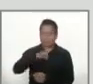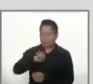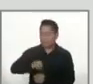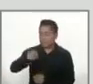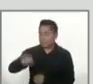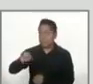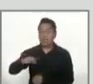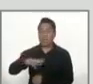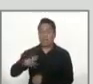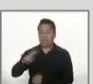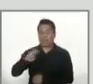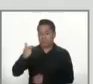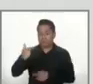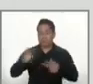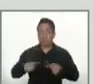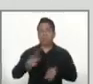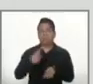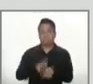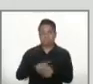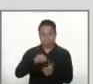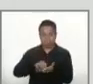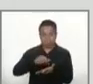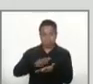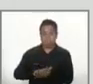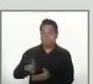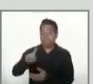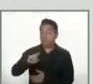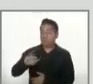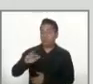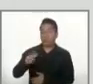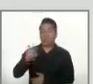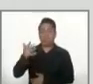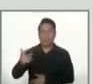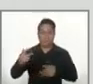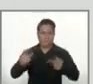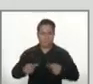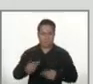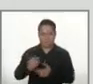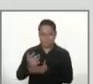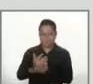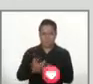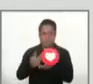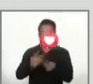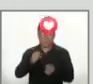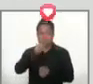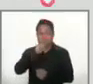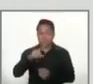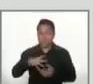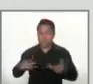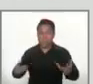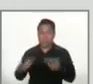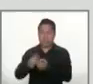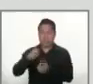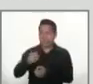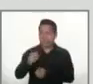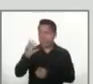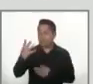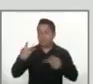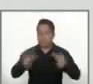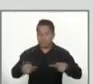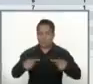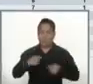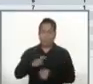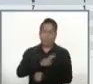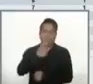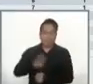reportan 207 casos confirmados, 155 recuperados y un total de 34